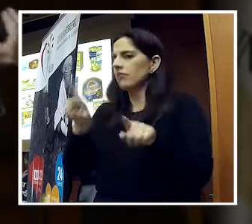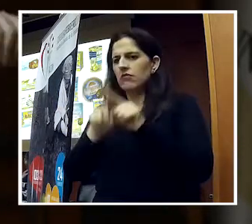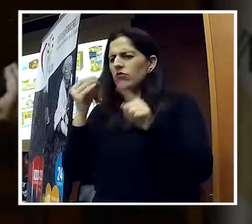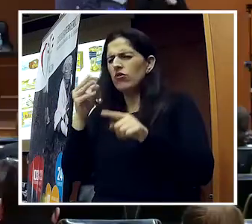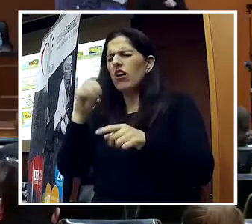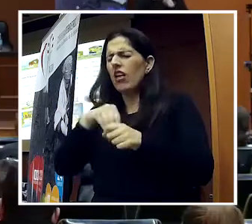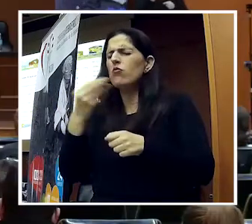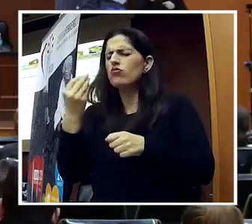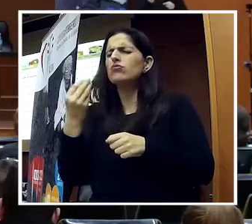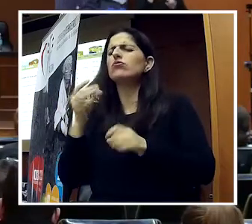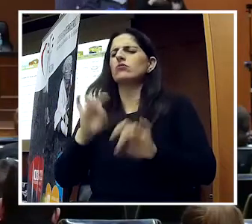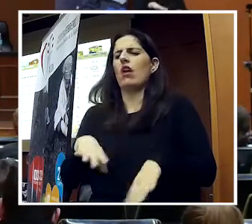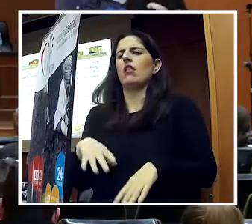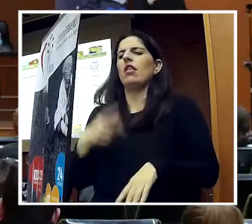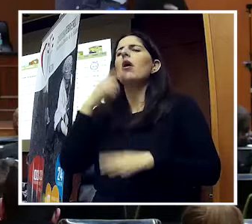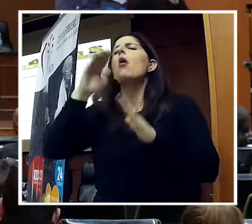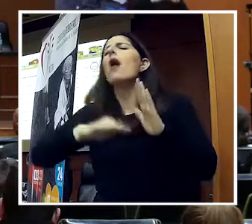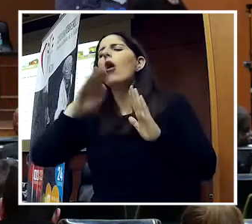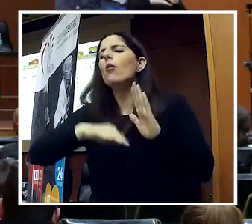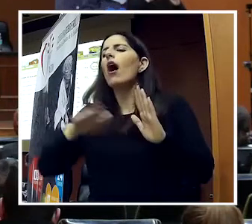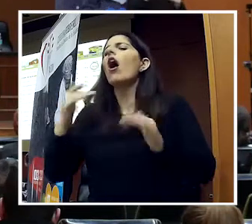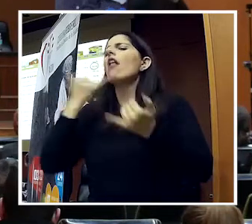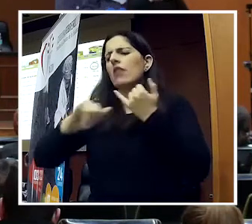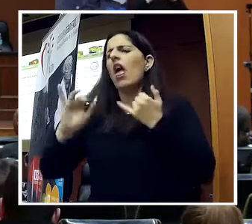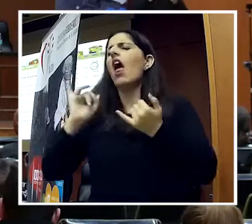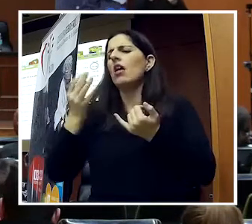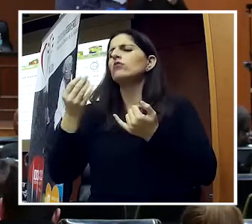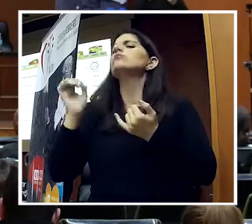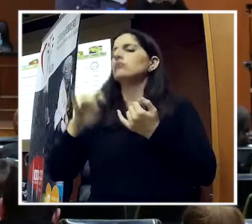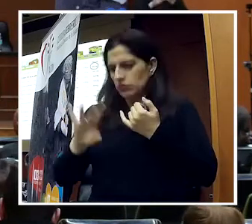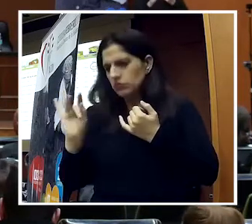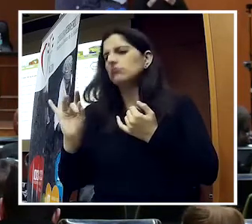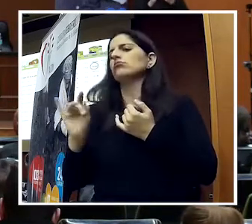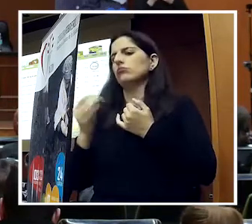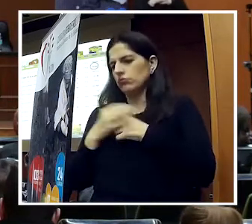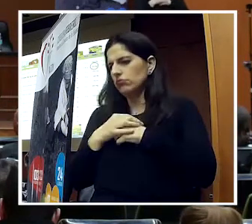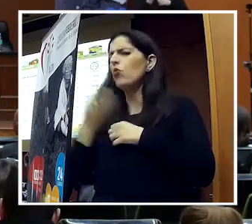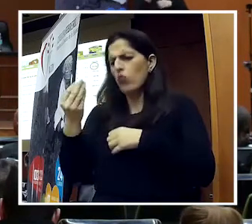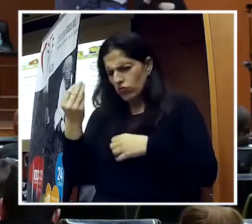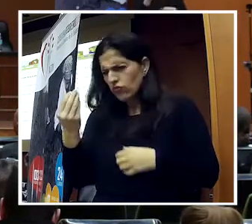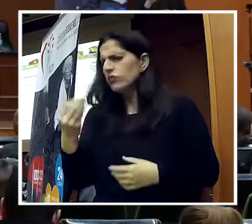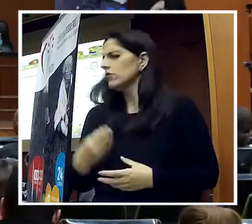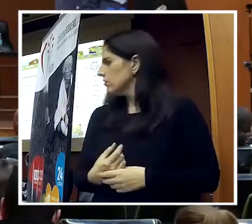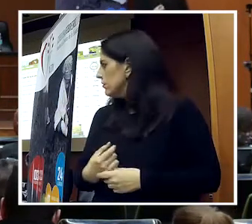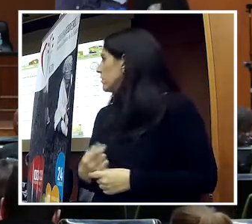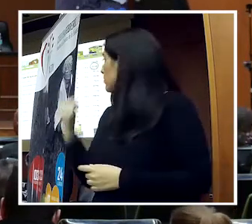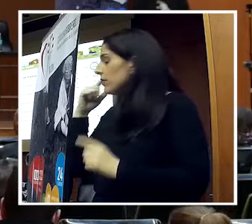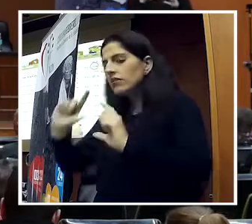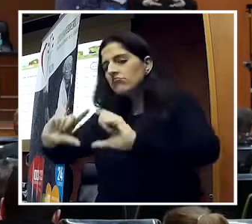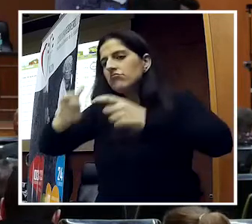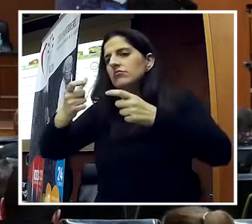con muchísima sal en su interior. Vamos a elegir, por ejemplo, el que menos sal tenga. Miremos la etiqueta de los